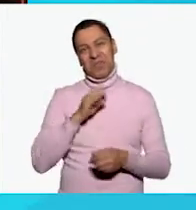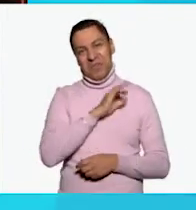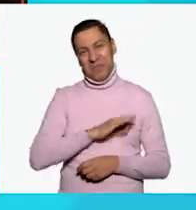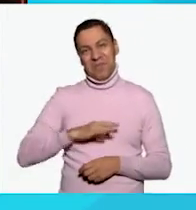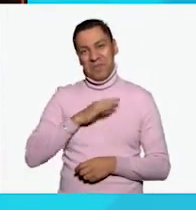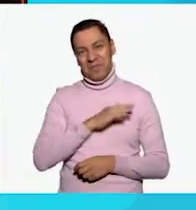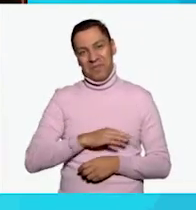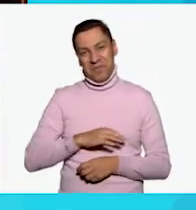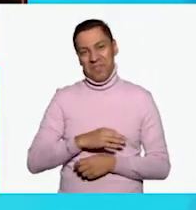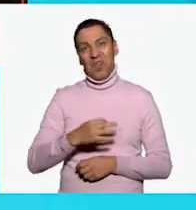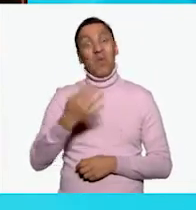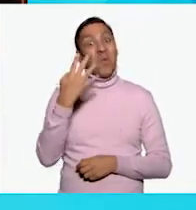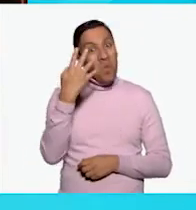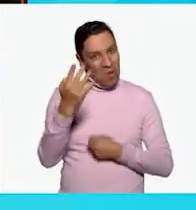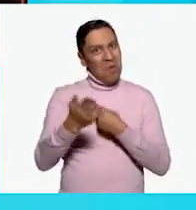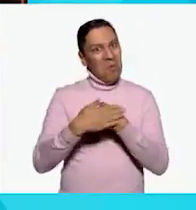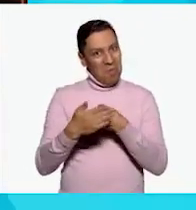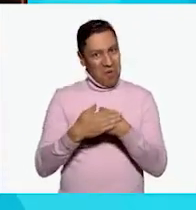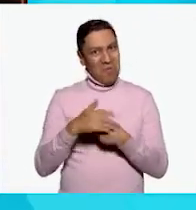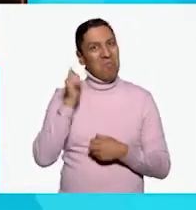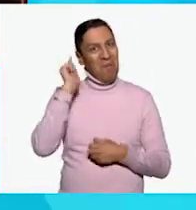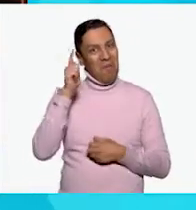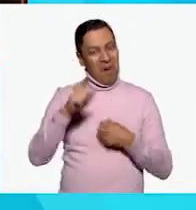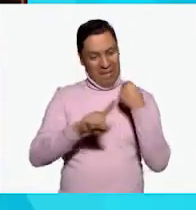Y vamos a ser cuatro.